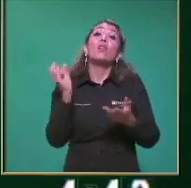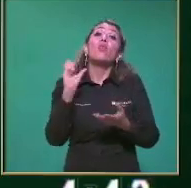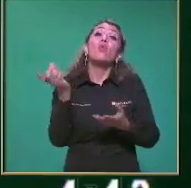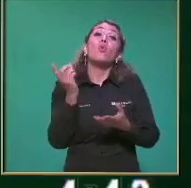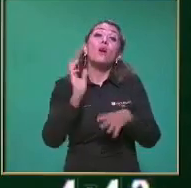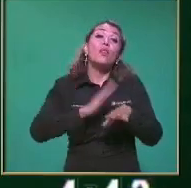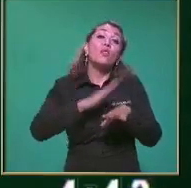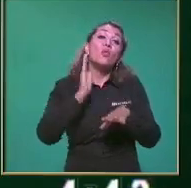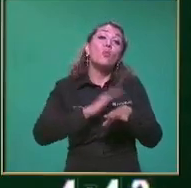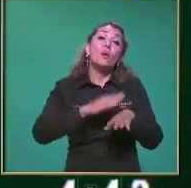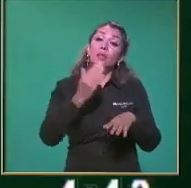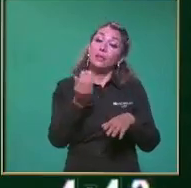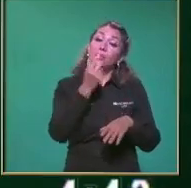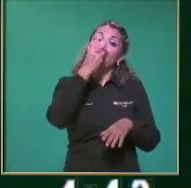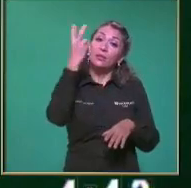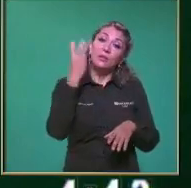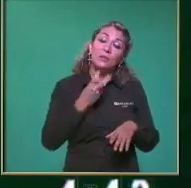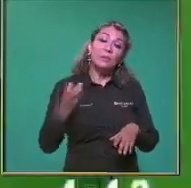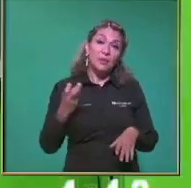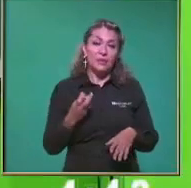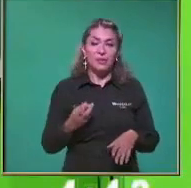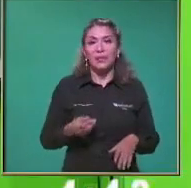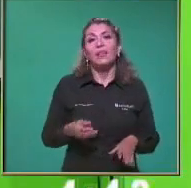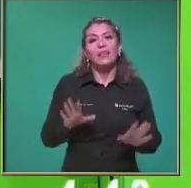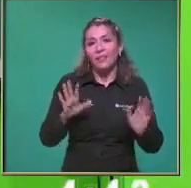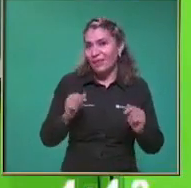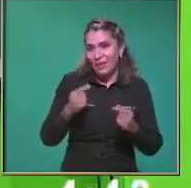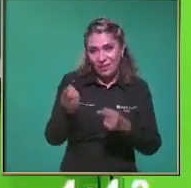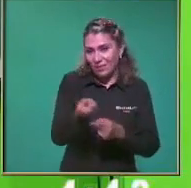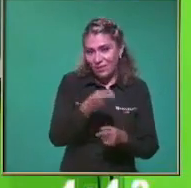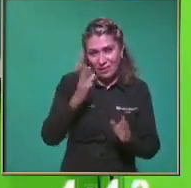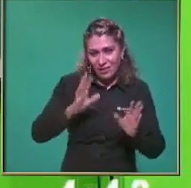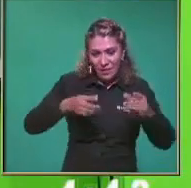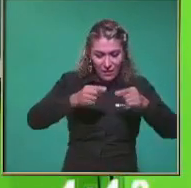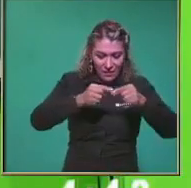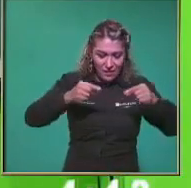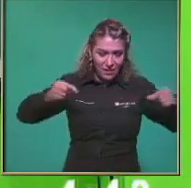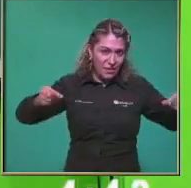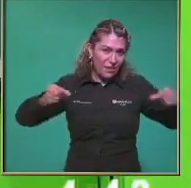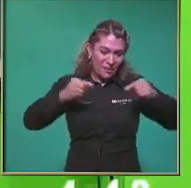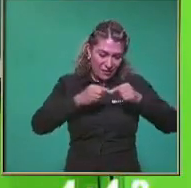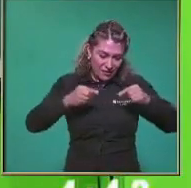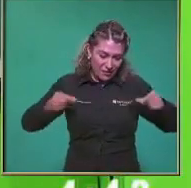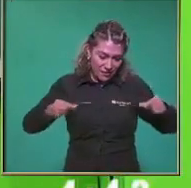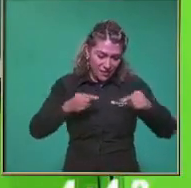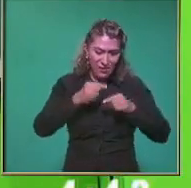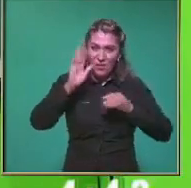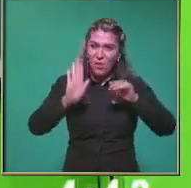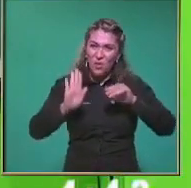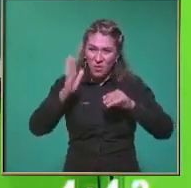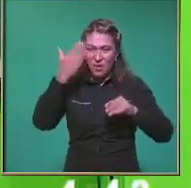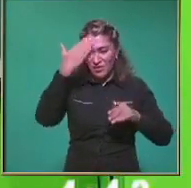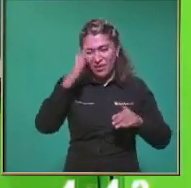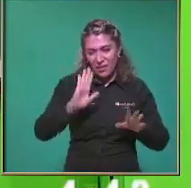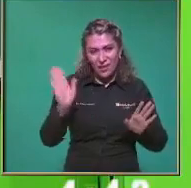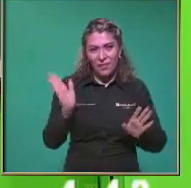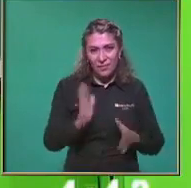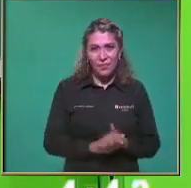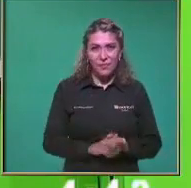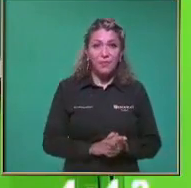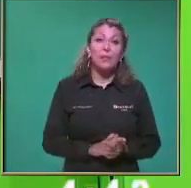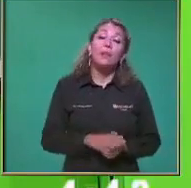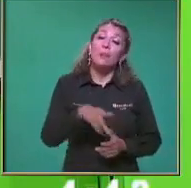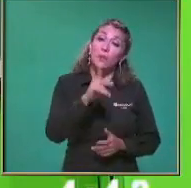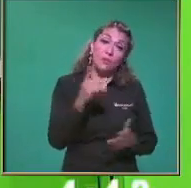se las mostré cuando vimos la comparación con el listón de las medidas del cuarto y el tercio. Ahorita ya sabemos la respuesta de este